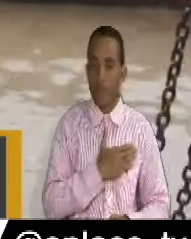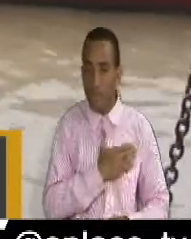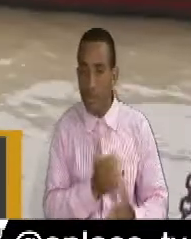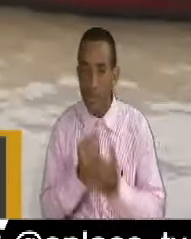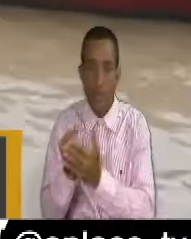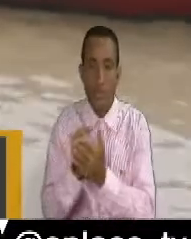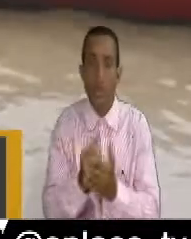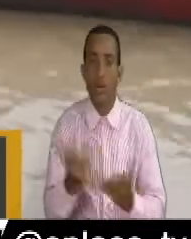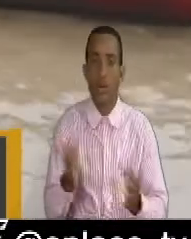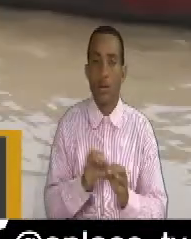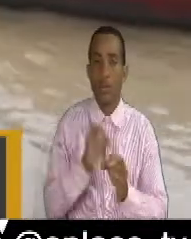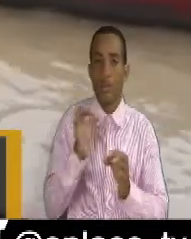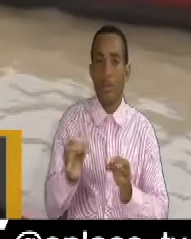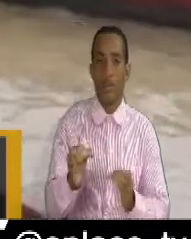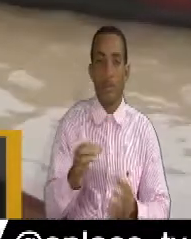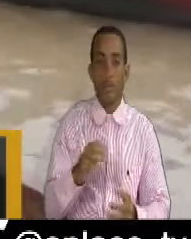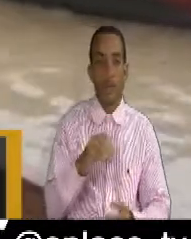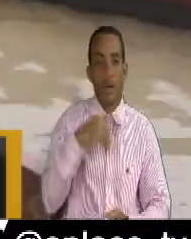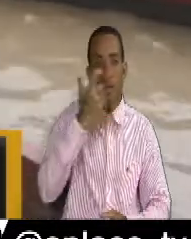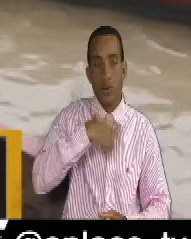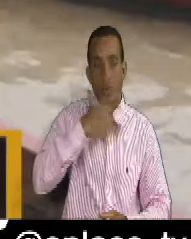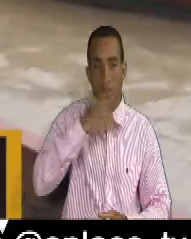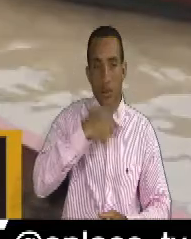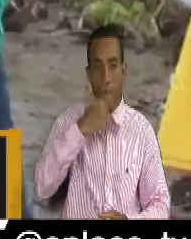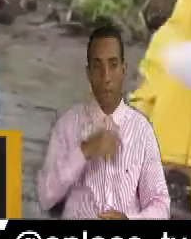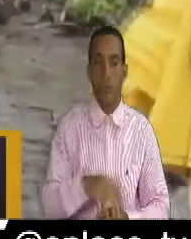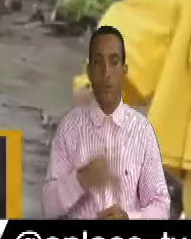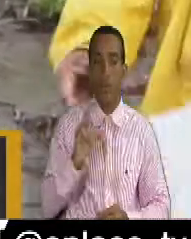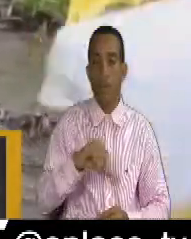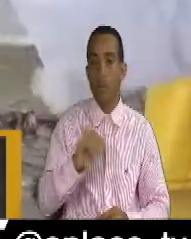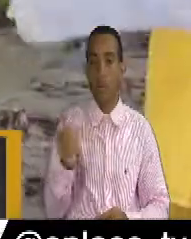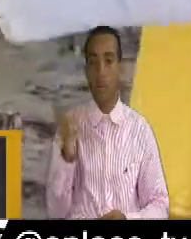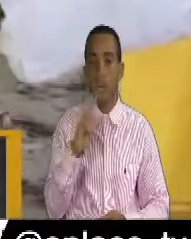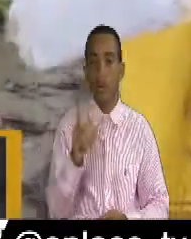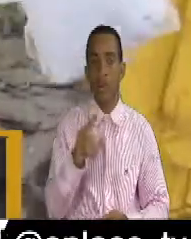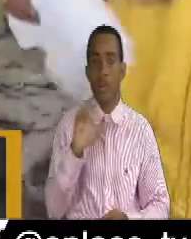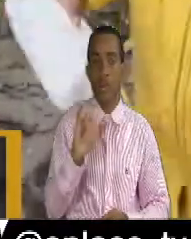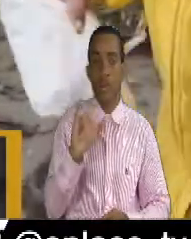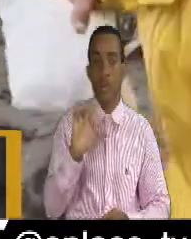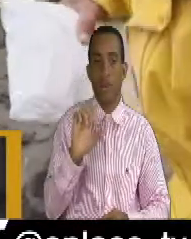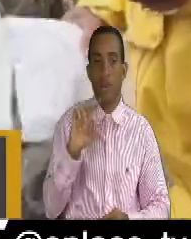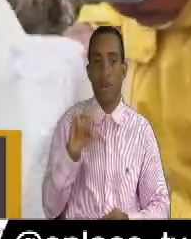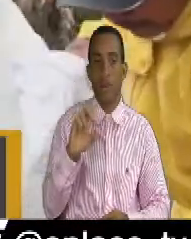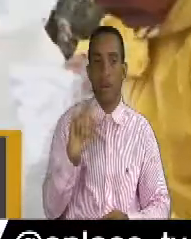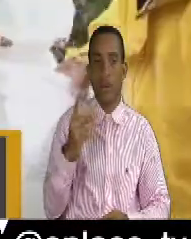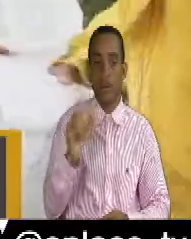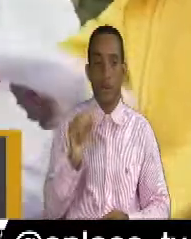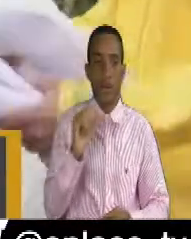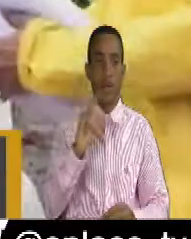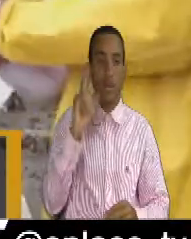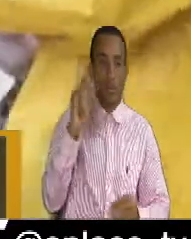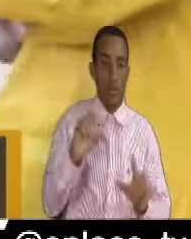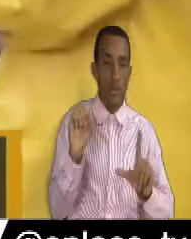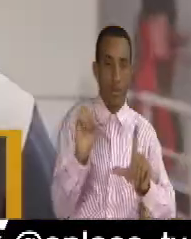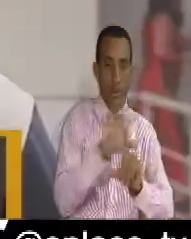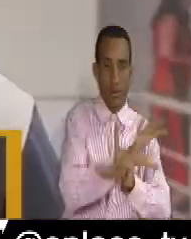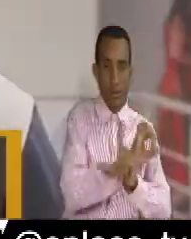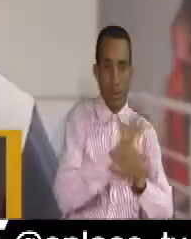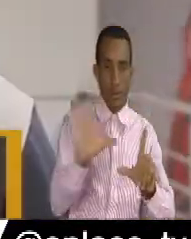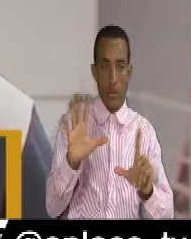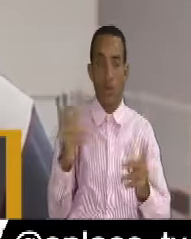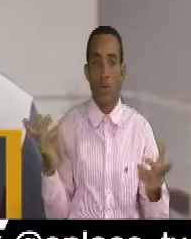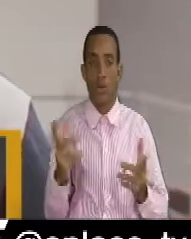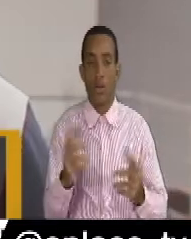de San Rafael de Chucurí, a Ciénaga de Lopón, al Llanito y también vamos a estar en